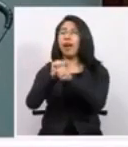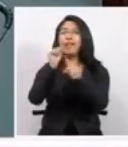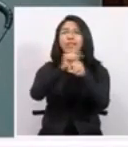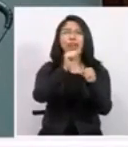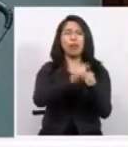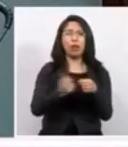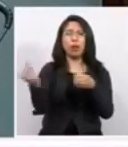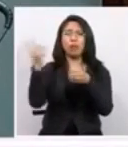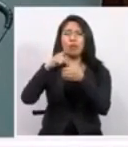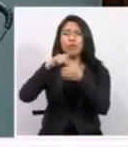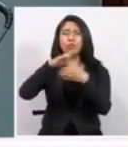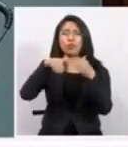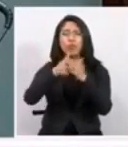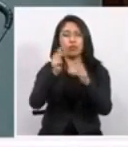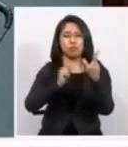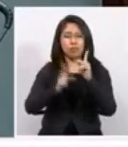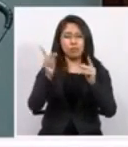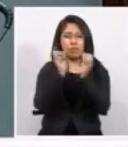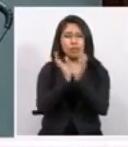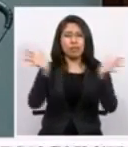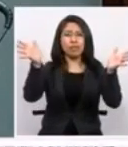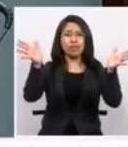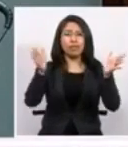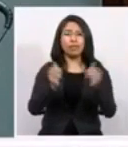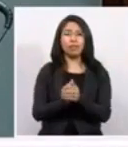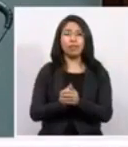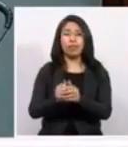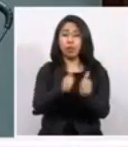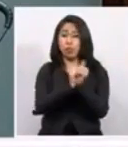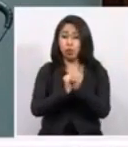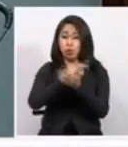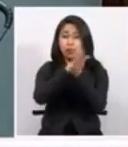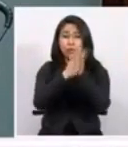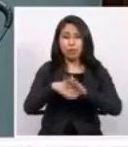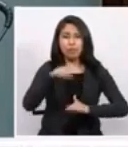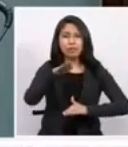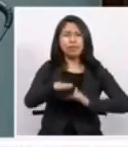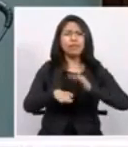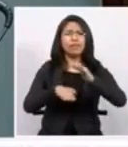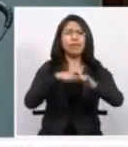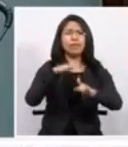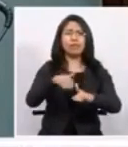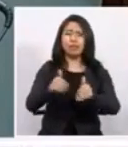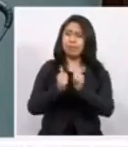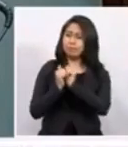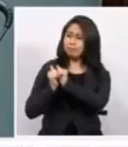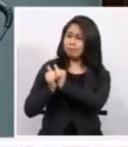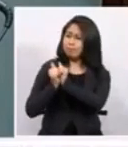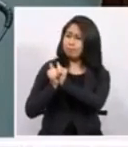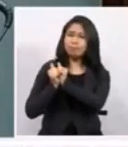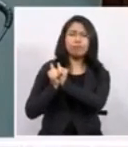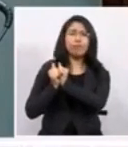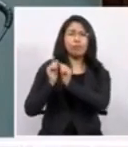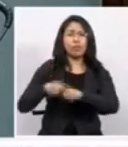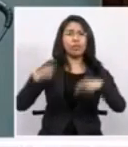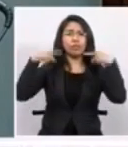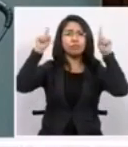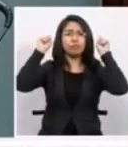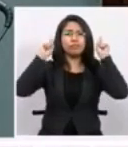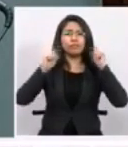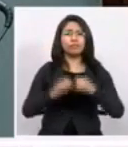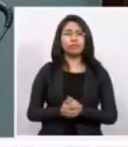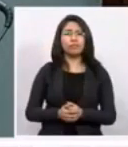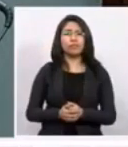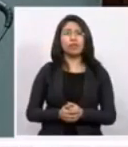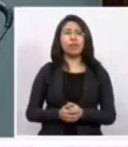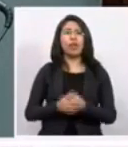de todas y todos los bolivianos. Caminemos en paz, lado a lado, para lograrlo.